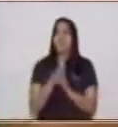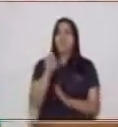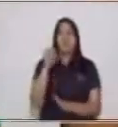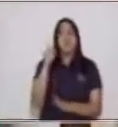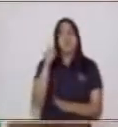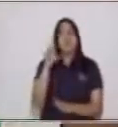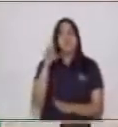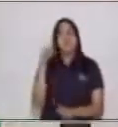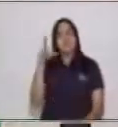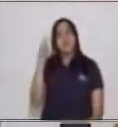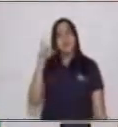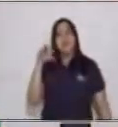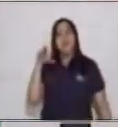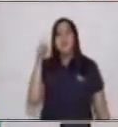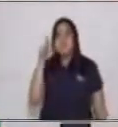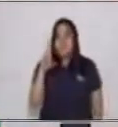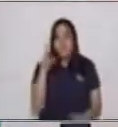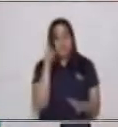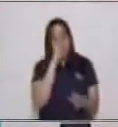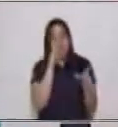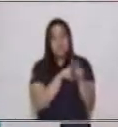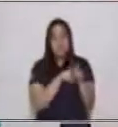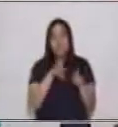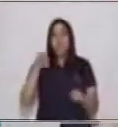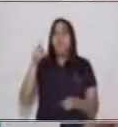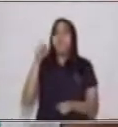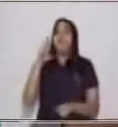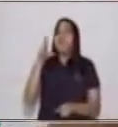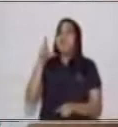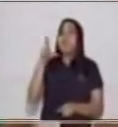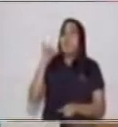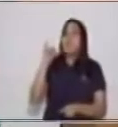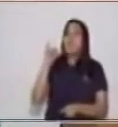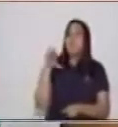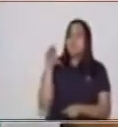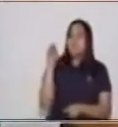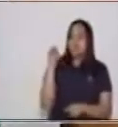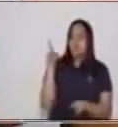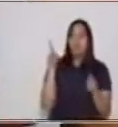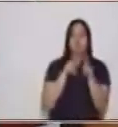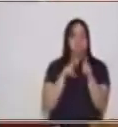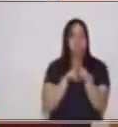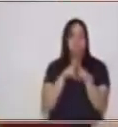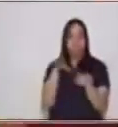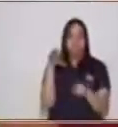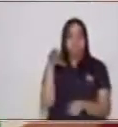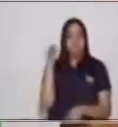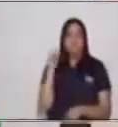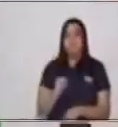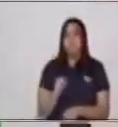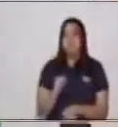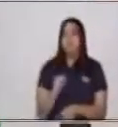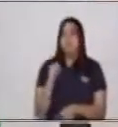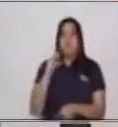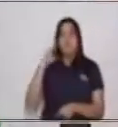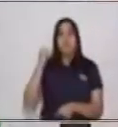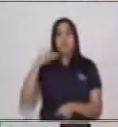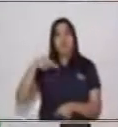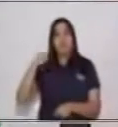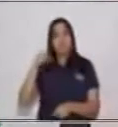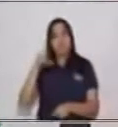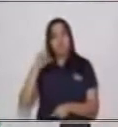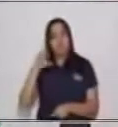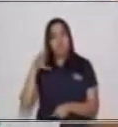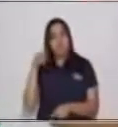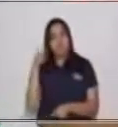Paralizar, paralizó, también va con Z, canalizar y canalizo van con Z.